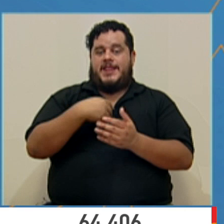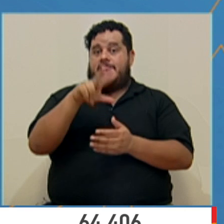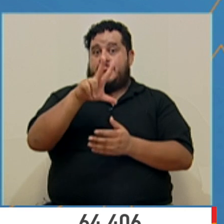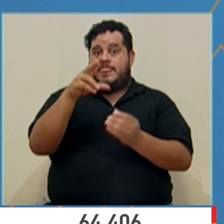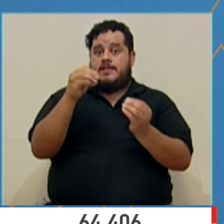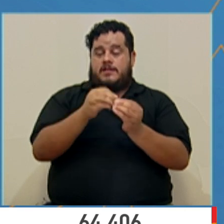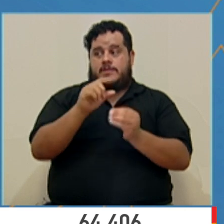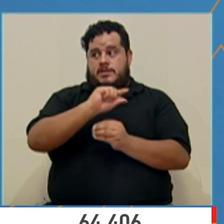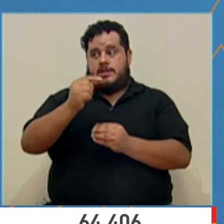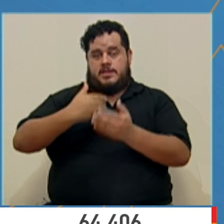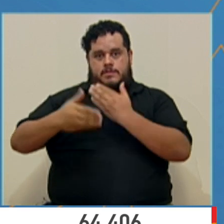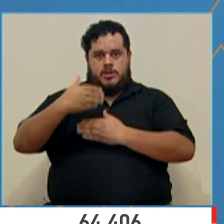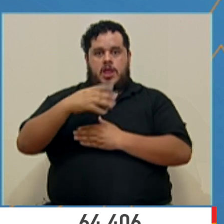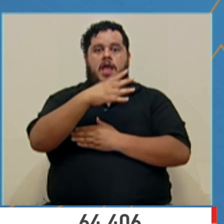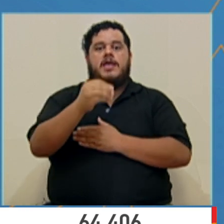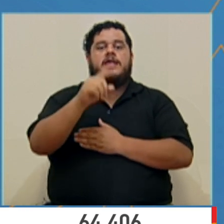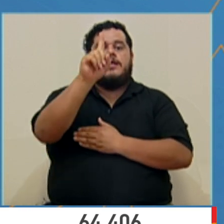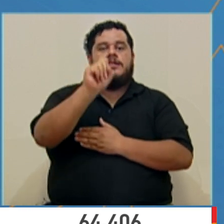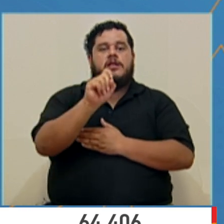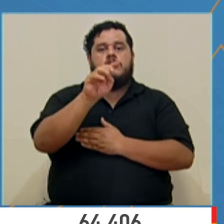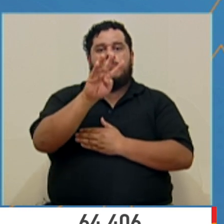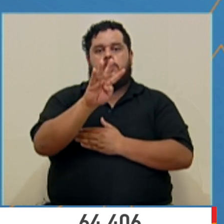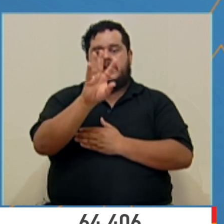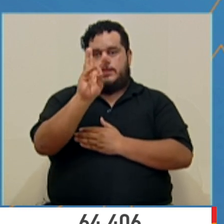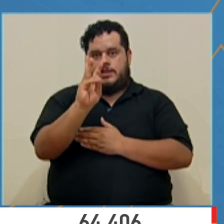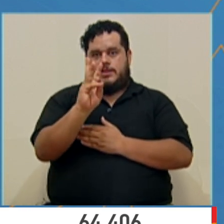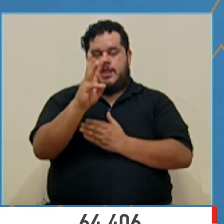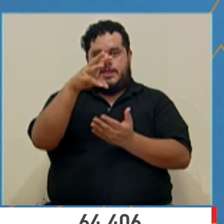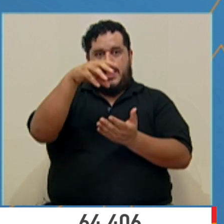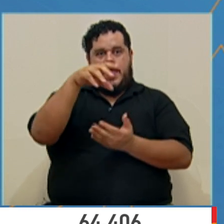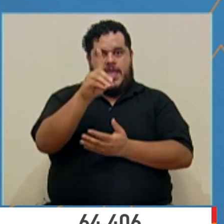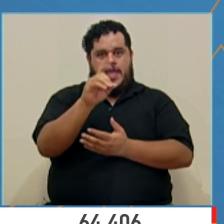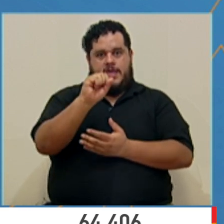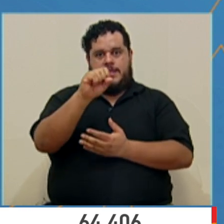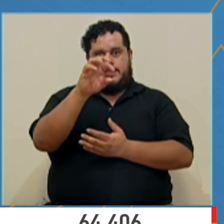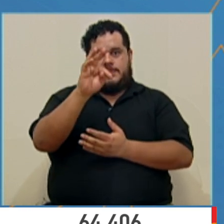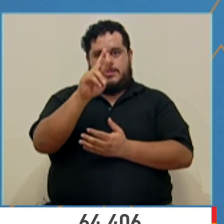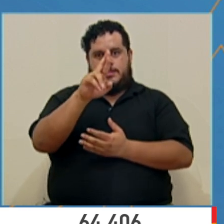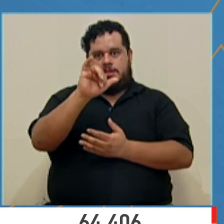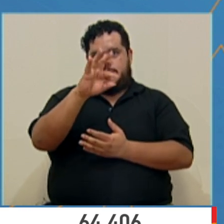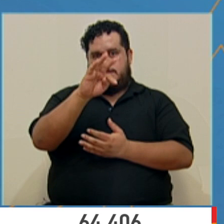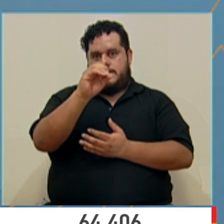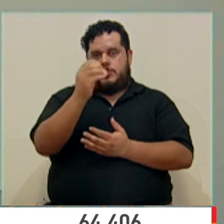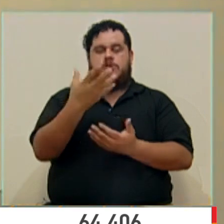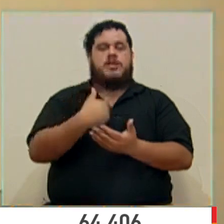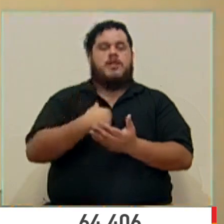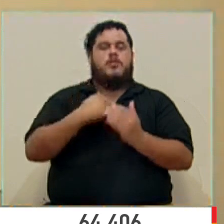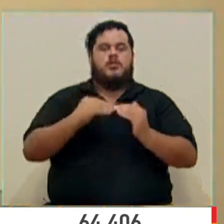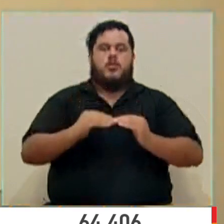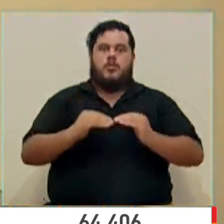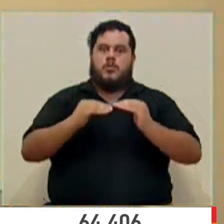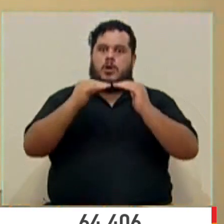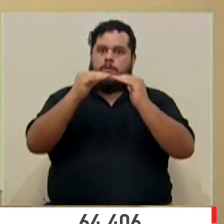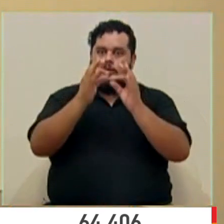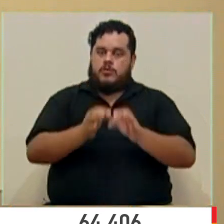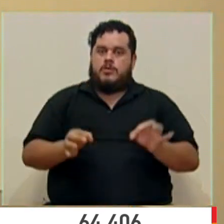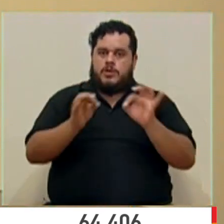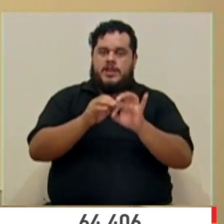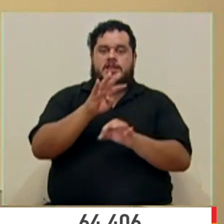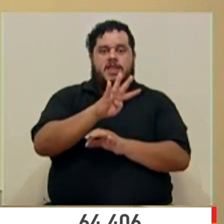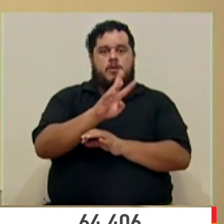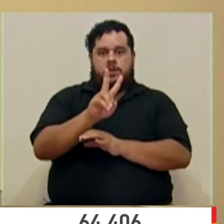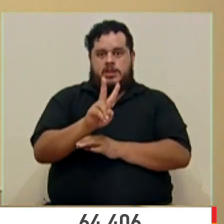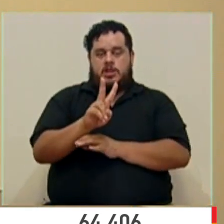anterior, y 146 distritos. Aquí tenemos un aumento importante de 42